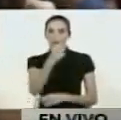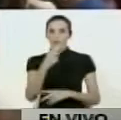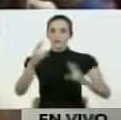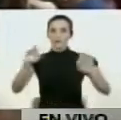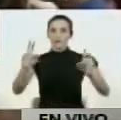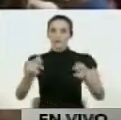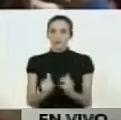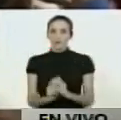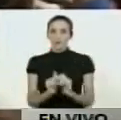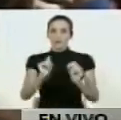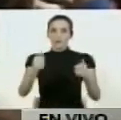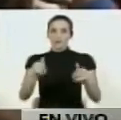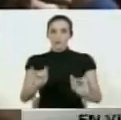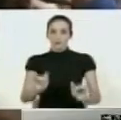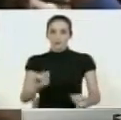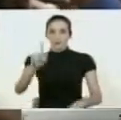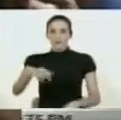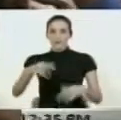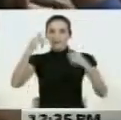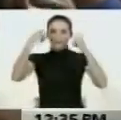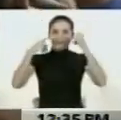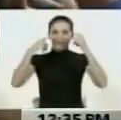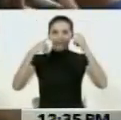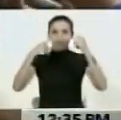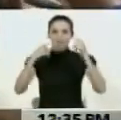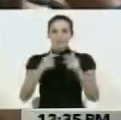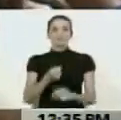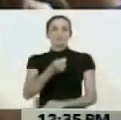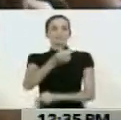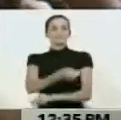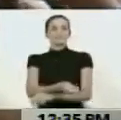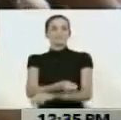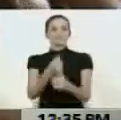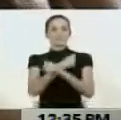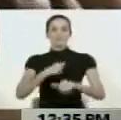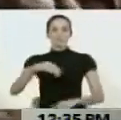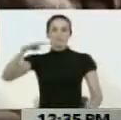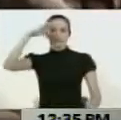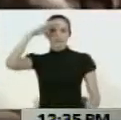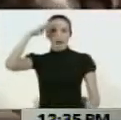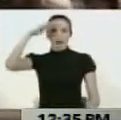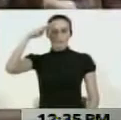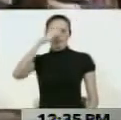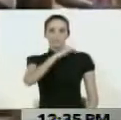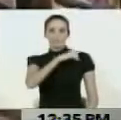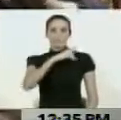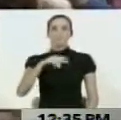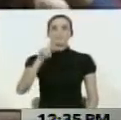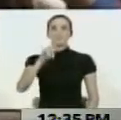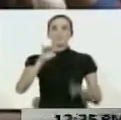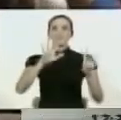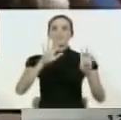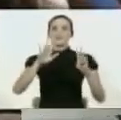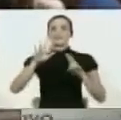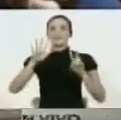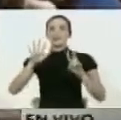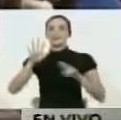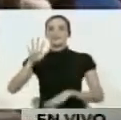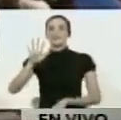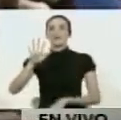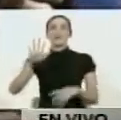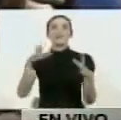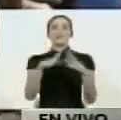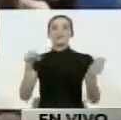surge precisamente de allí, de Chávez graduándose en la Academia Militar de Subteniente en 1976. 1965 y todo